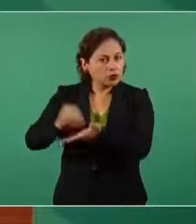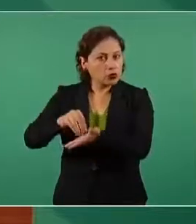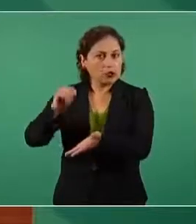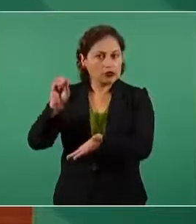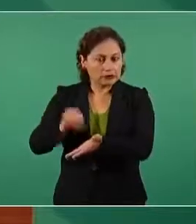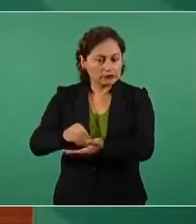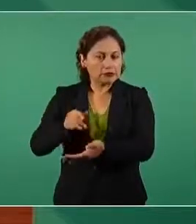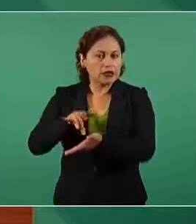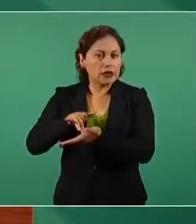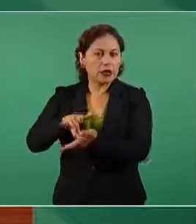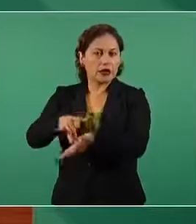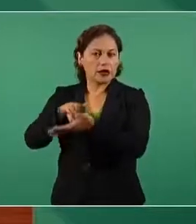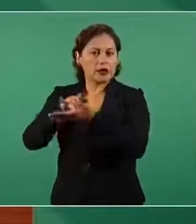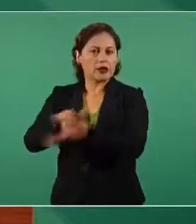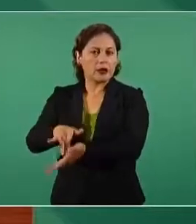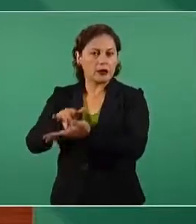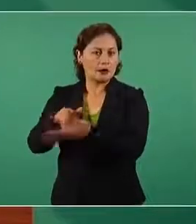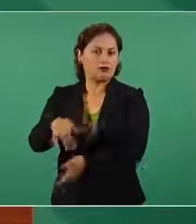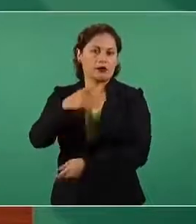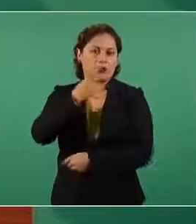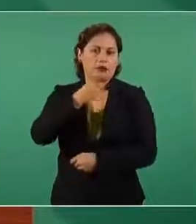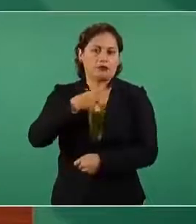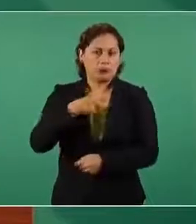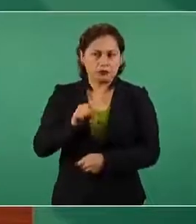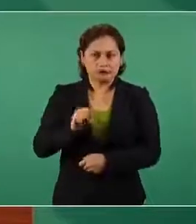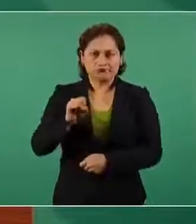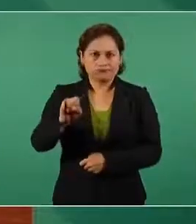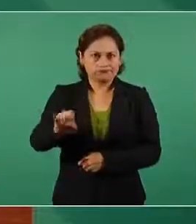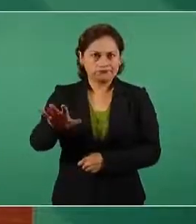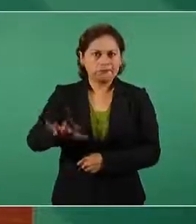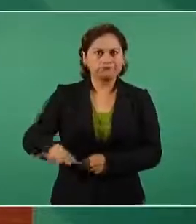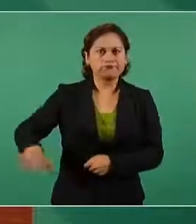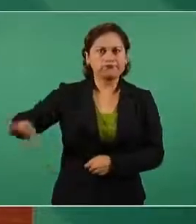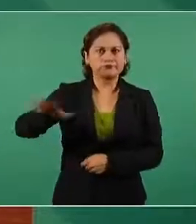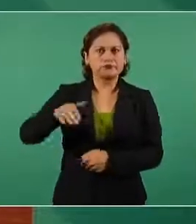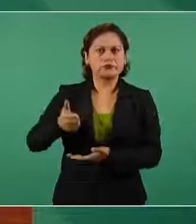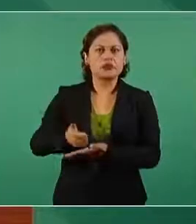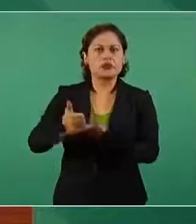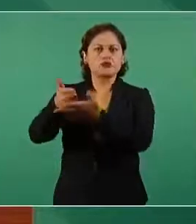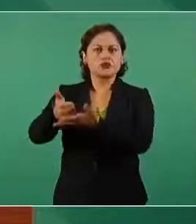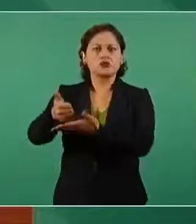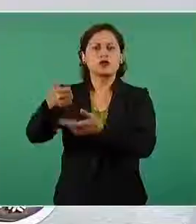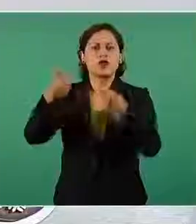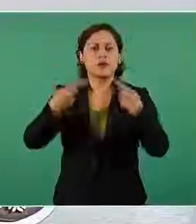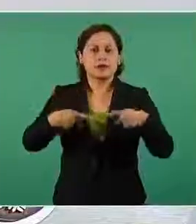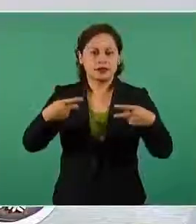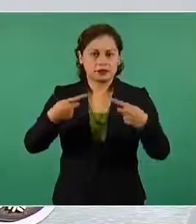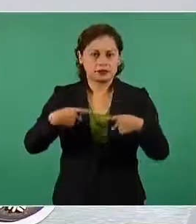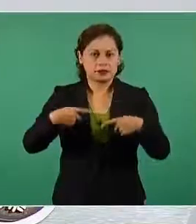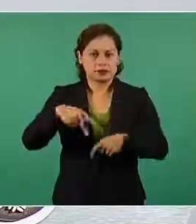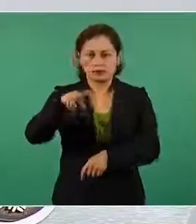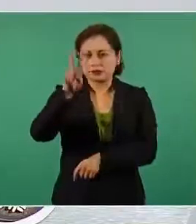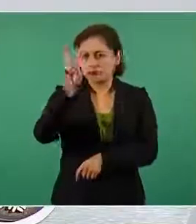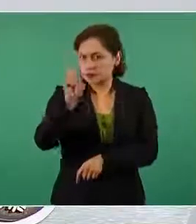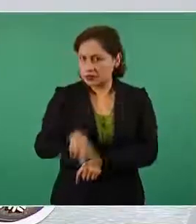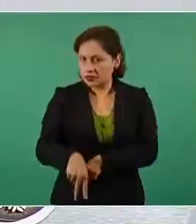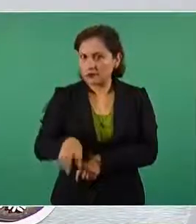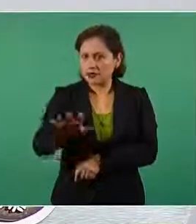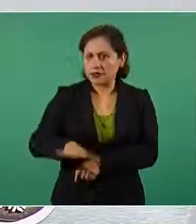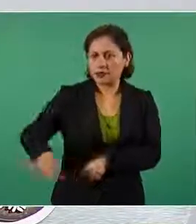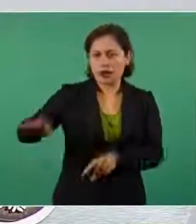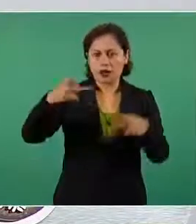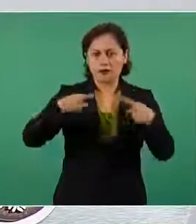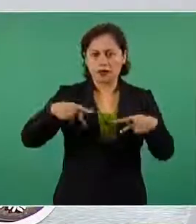siguiéramos respaldándolo para orientar a la gente. La verdad, la gente ha sido muy seria,